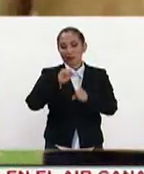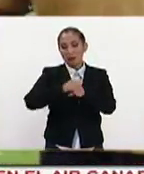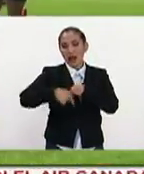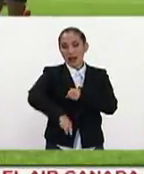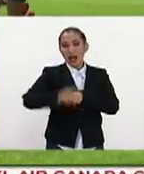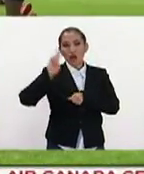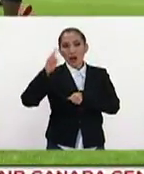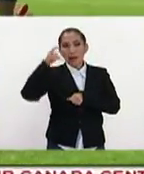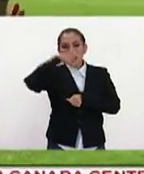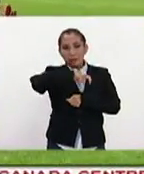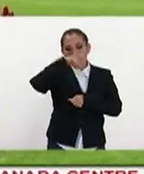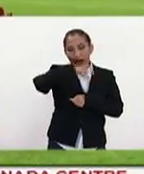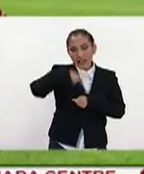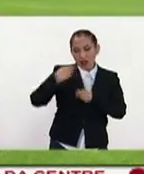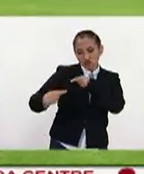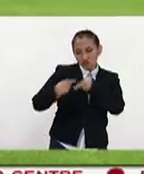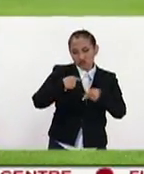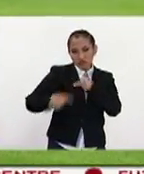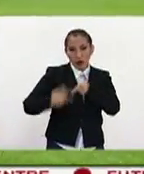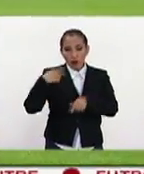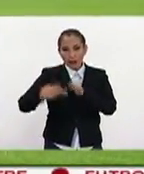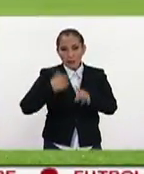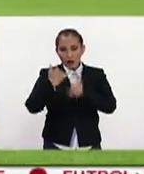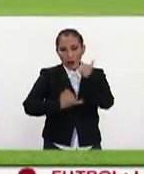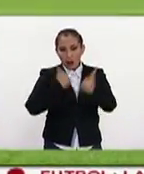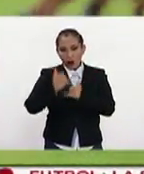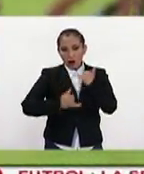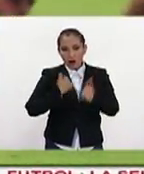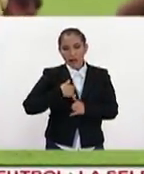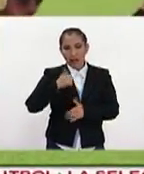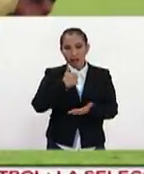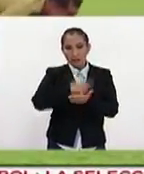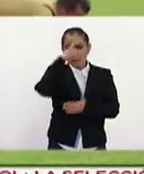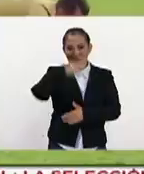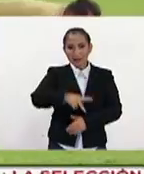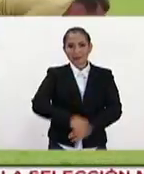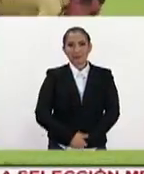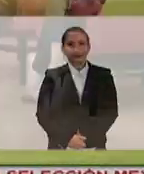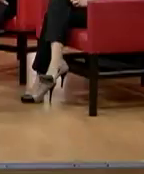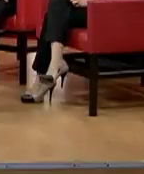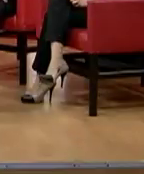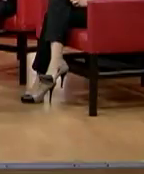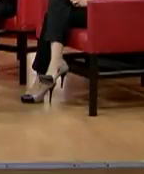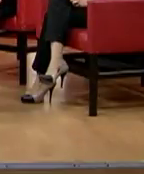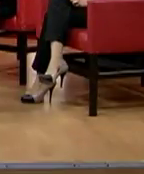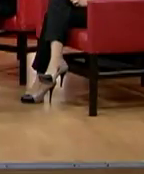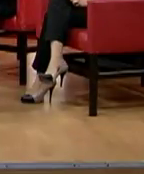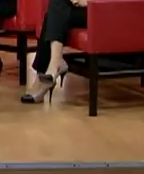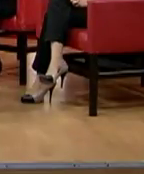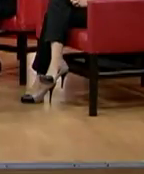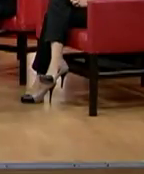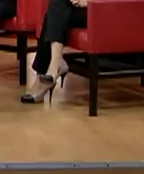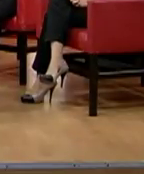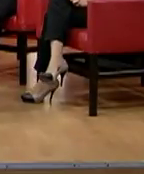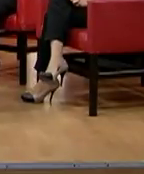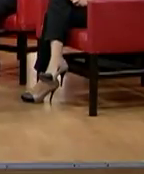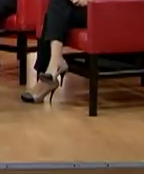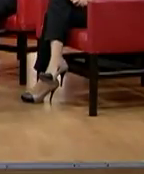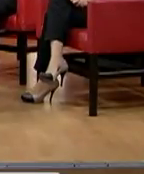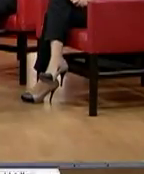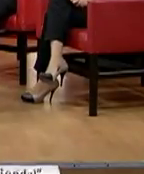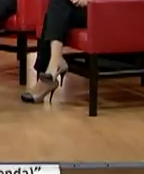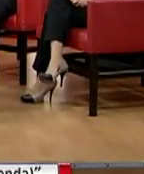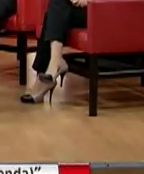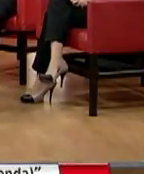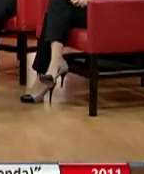semana, Pumas y América disputarán una edición más del Clásico Capitalino. Fue un placer haber estado con ustedes a lo largo de